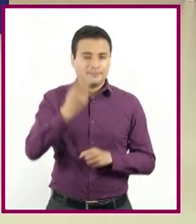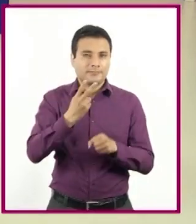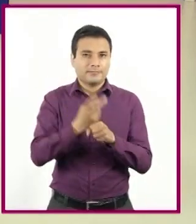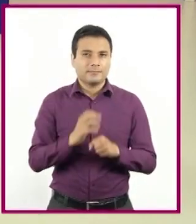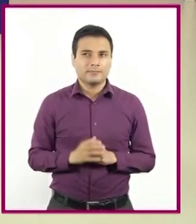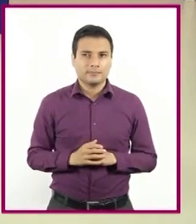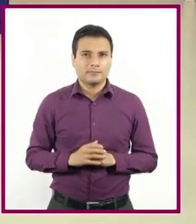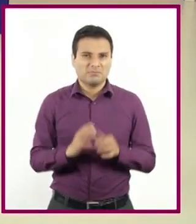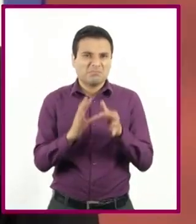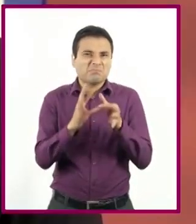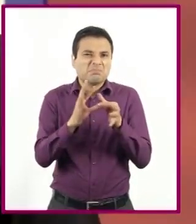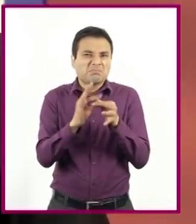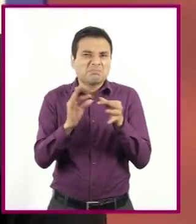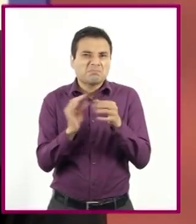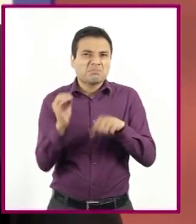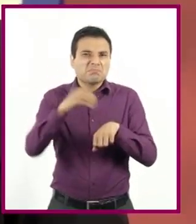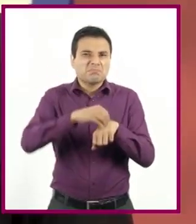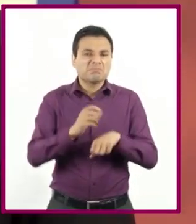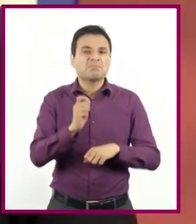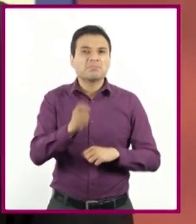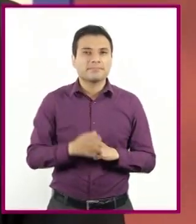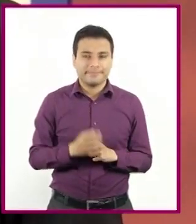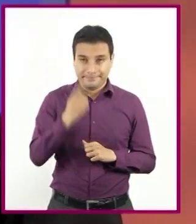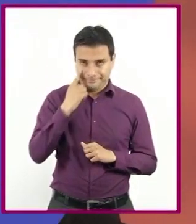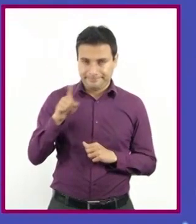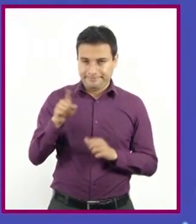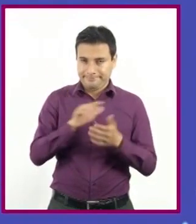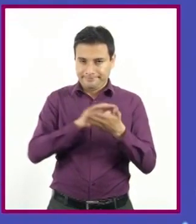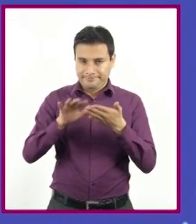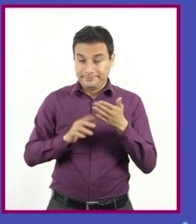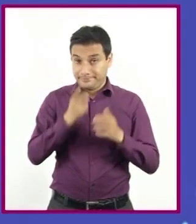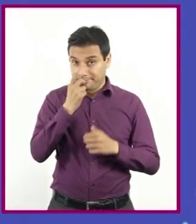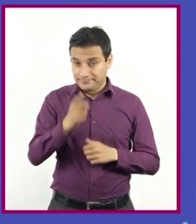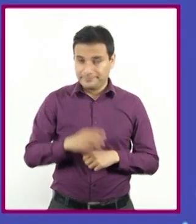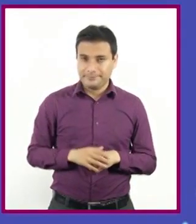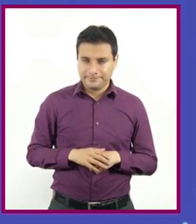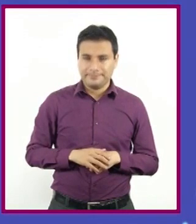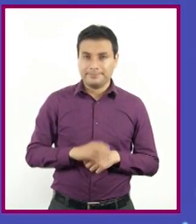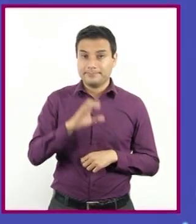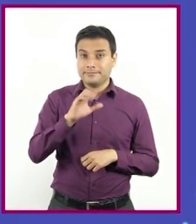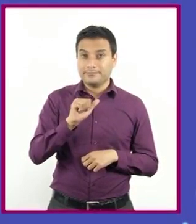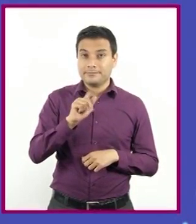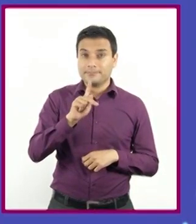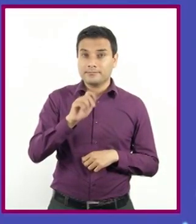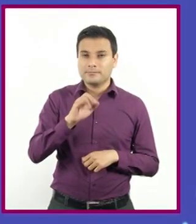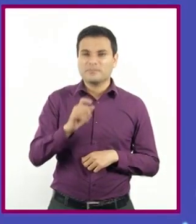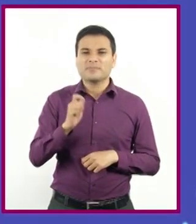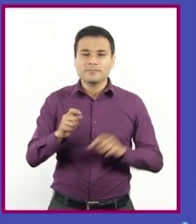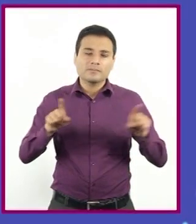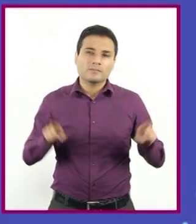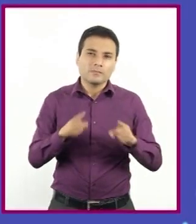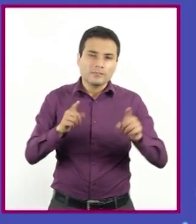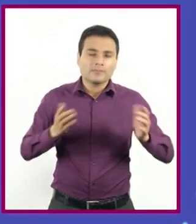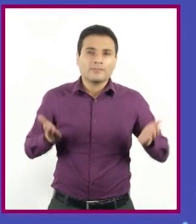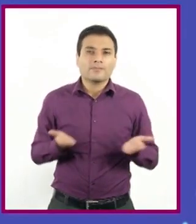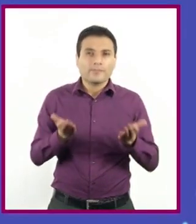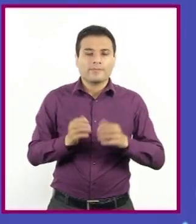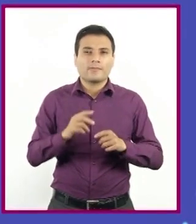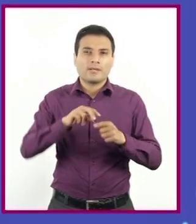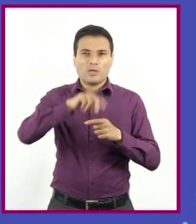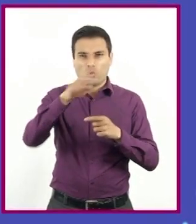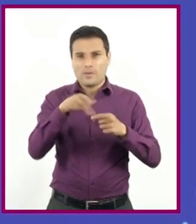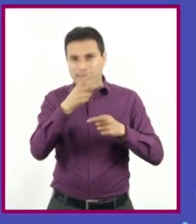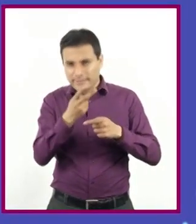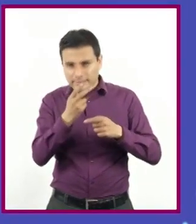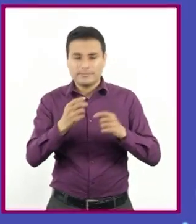complementa a la idea principal? El texto habla de que la capoeira incorpora elementos de la música, el baile, las acrobacias y